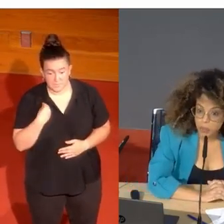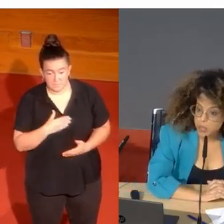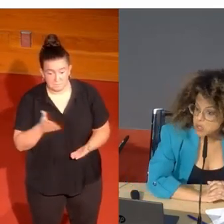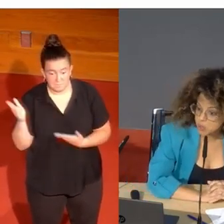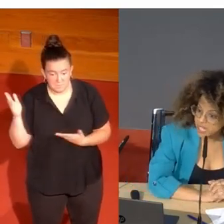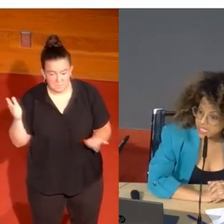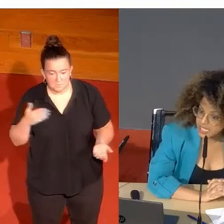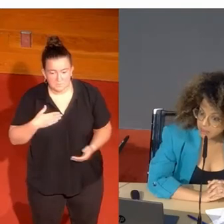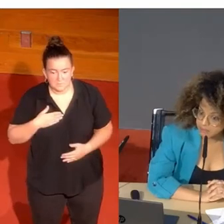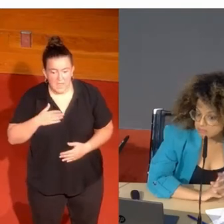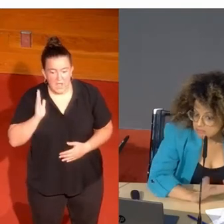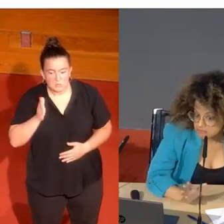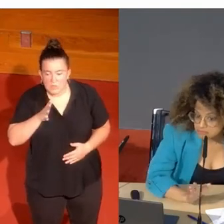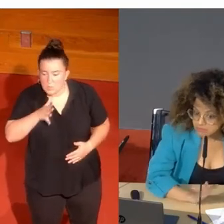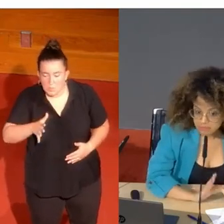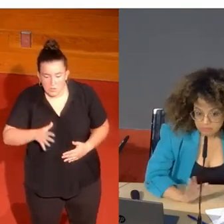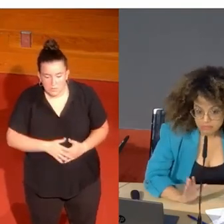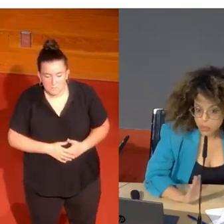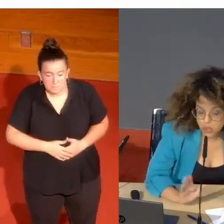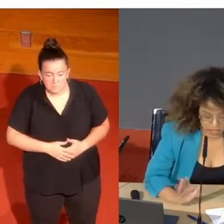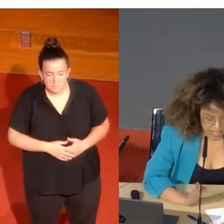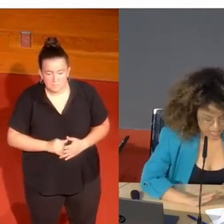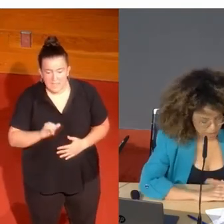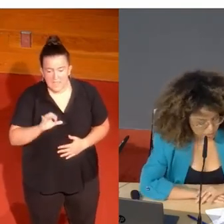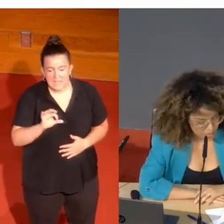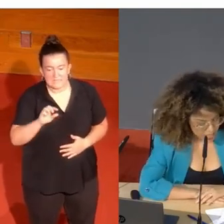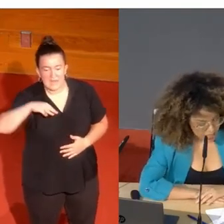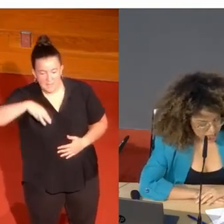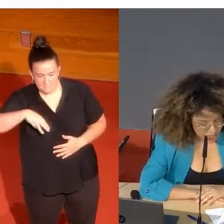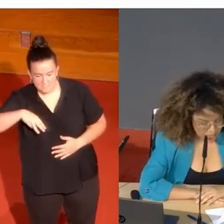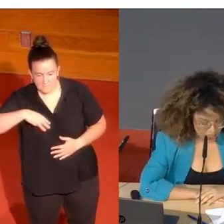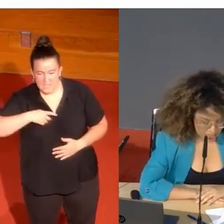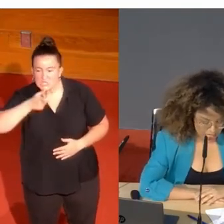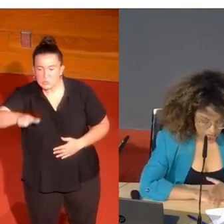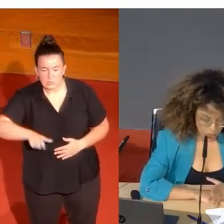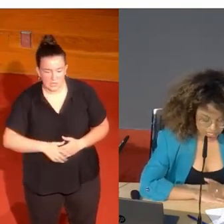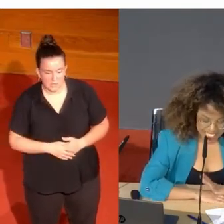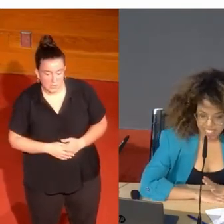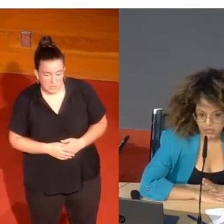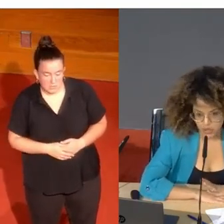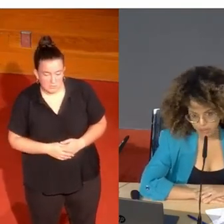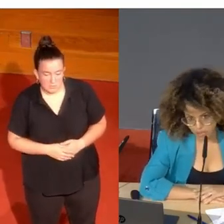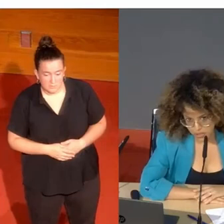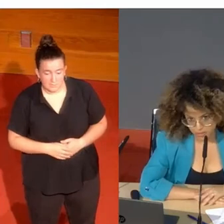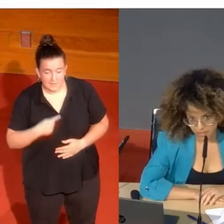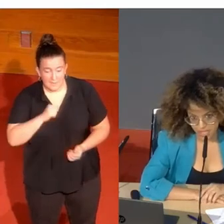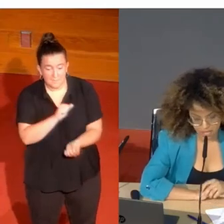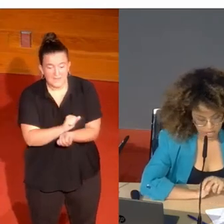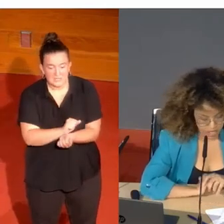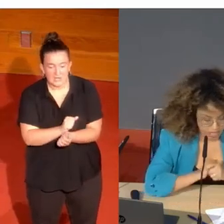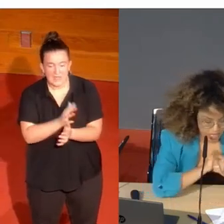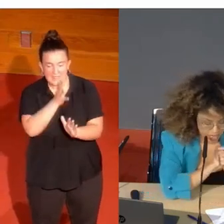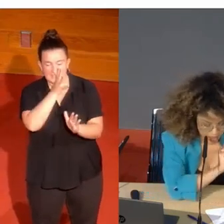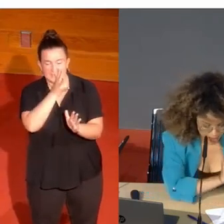acusado por insultar al islam por insultar al islam y eh ha estado 10 años en prisión